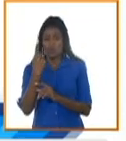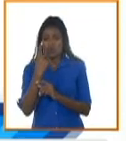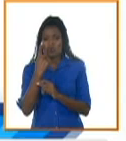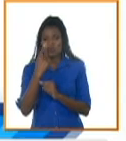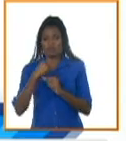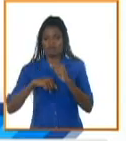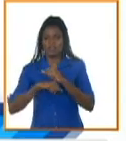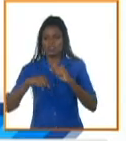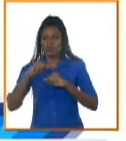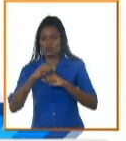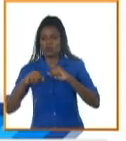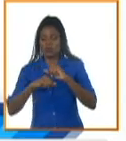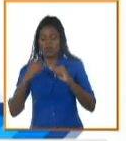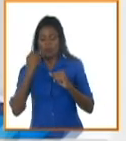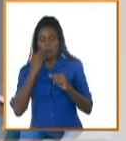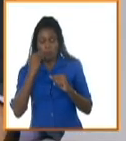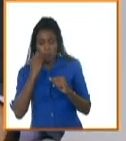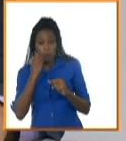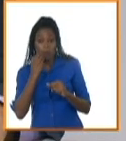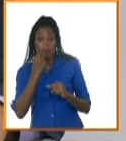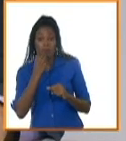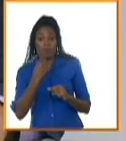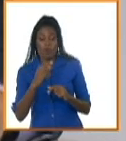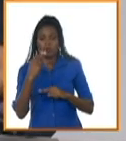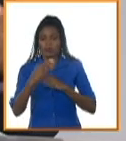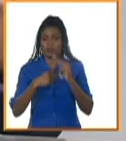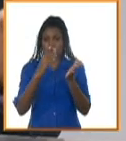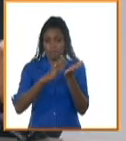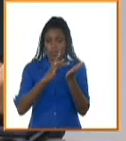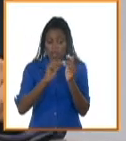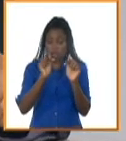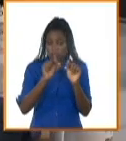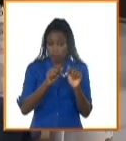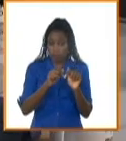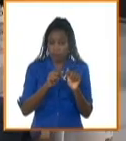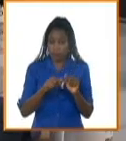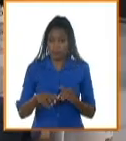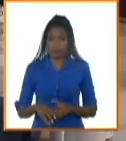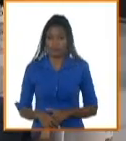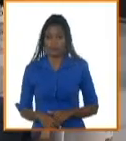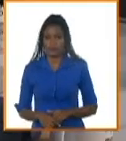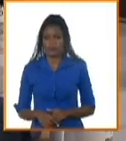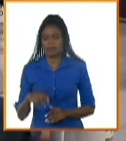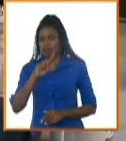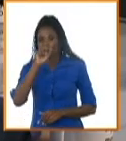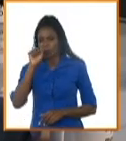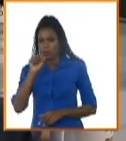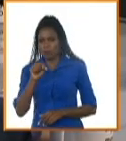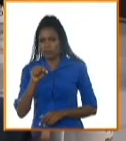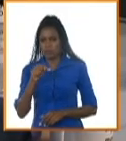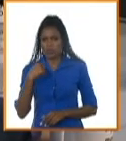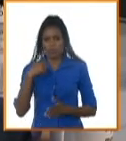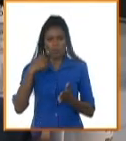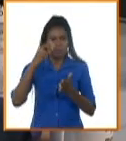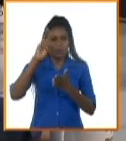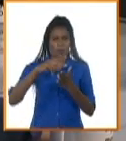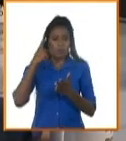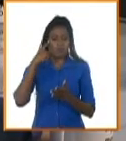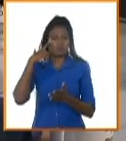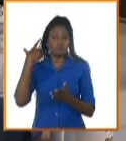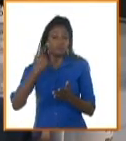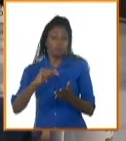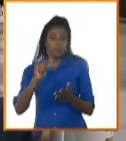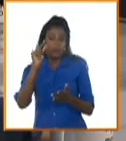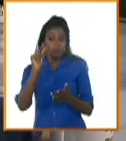capaz de gestionar de gestionar estos volúmenes que leía a veces porque no conocen las personas